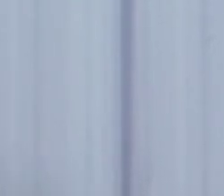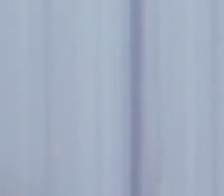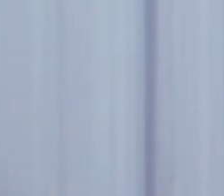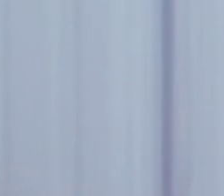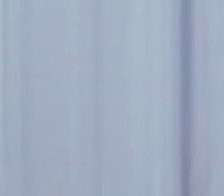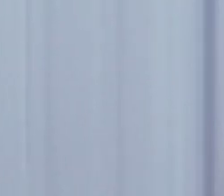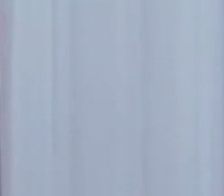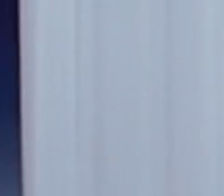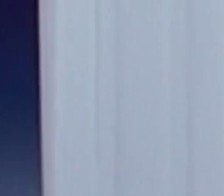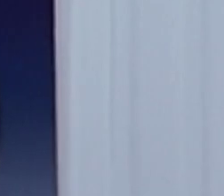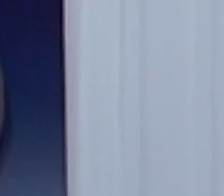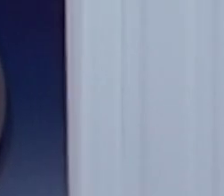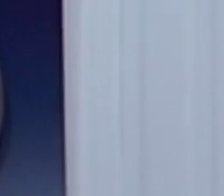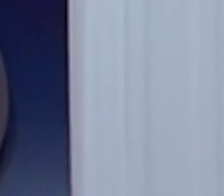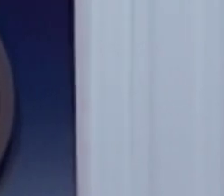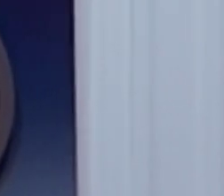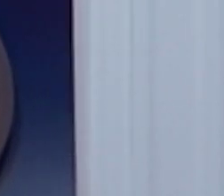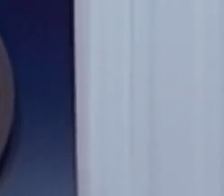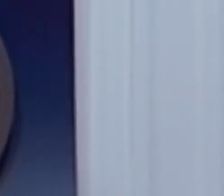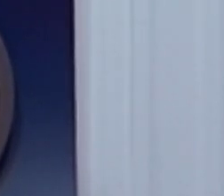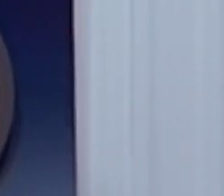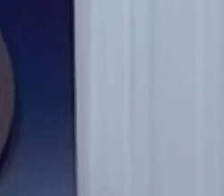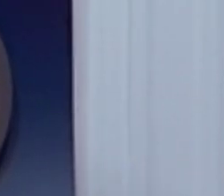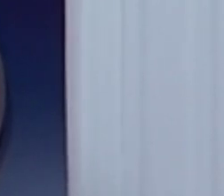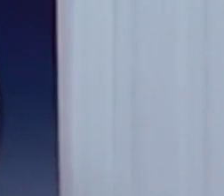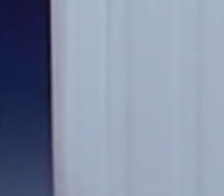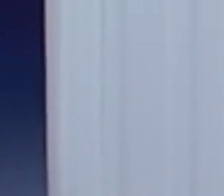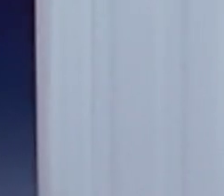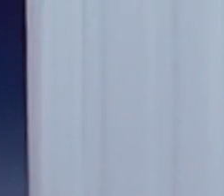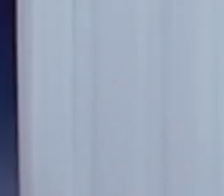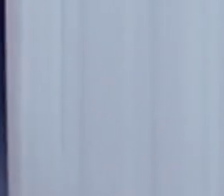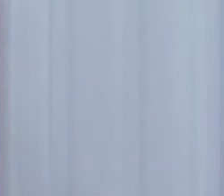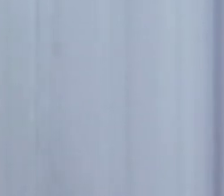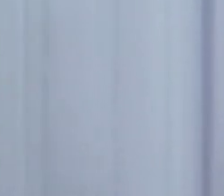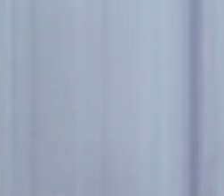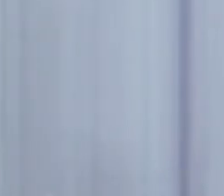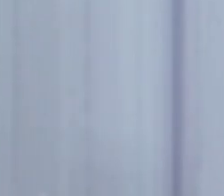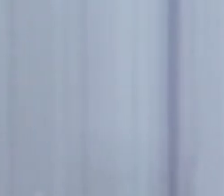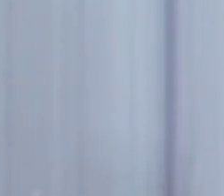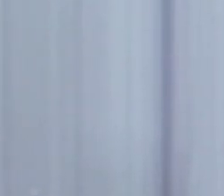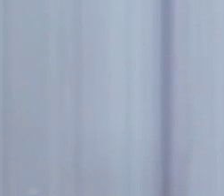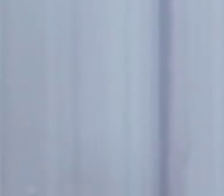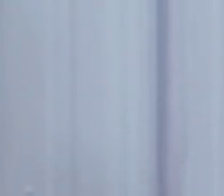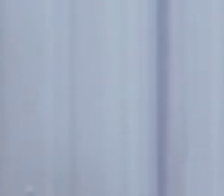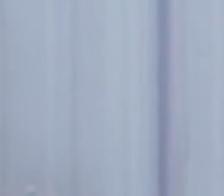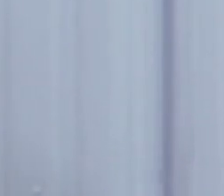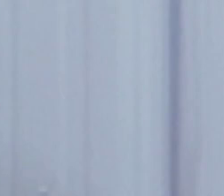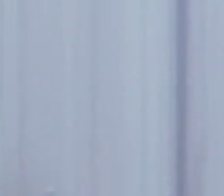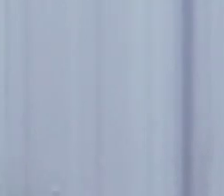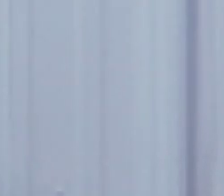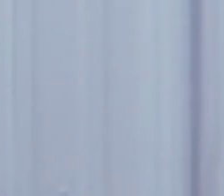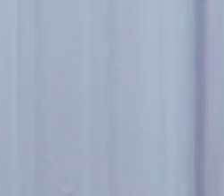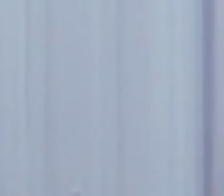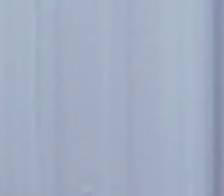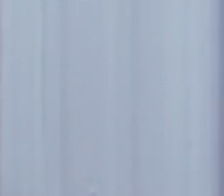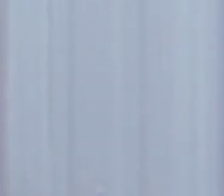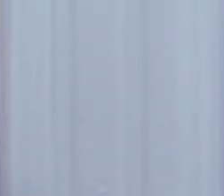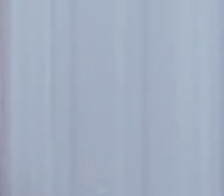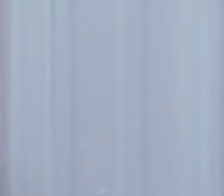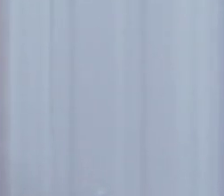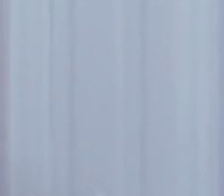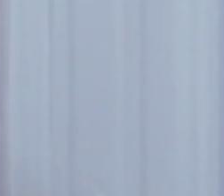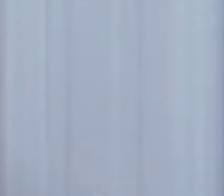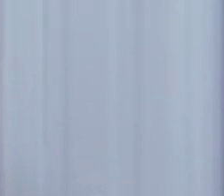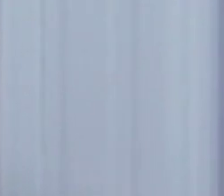en Génesis ya capítulo 1, 2, y vemos la creación y todo lo que el Señor hizo, que lo hizo bueno, como dice su palabra.